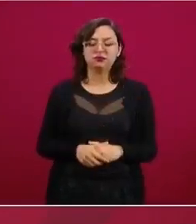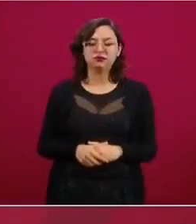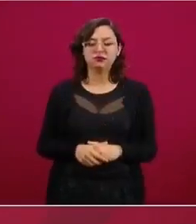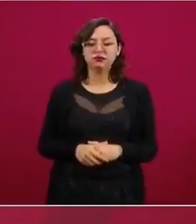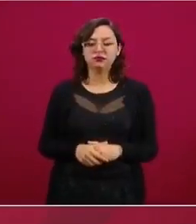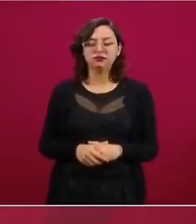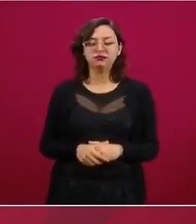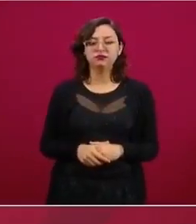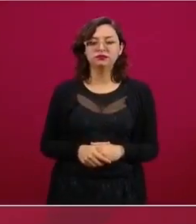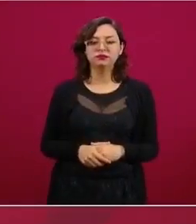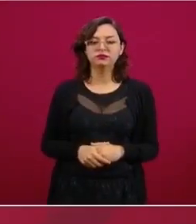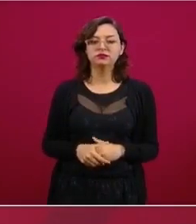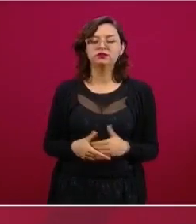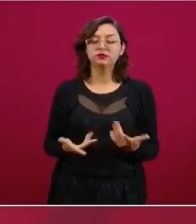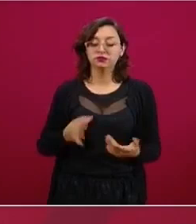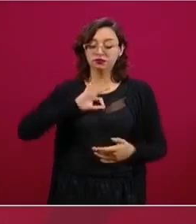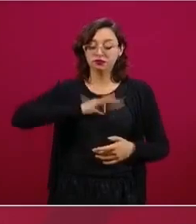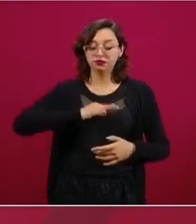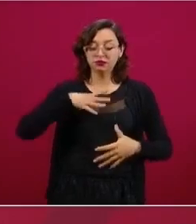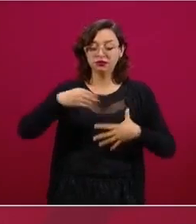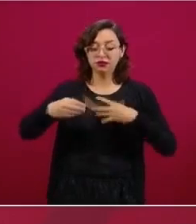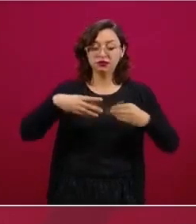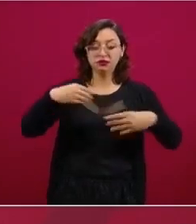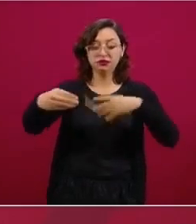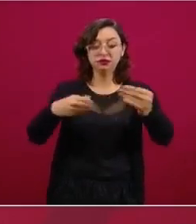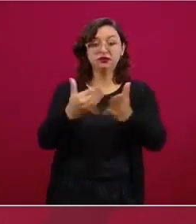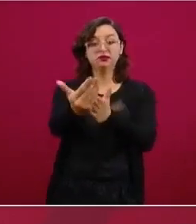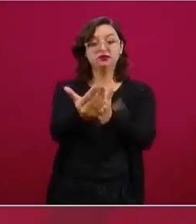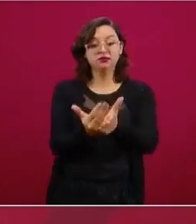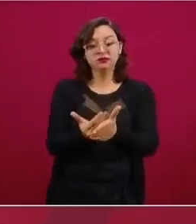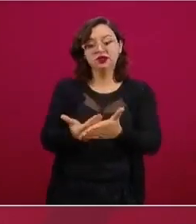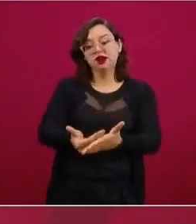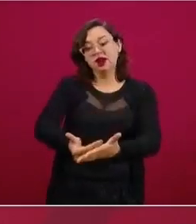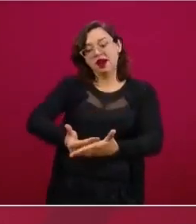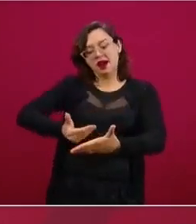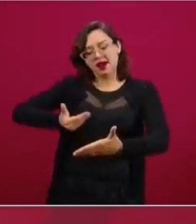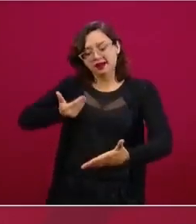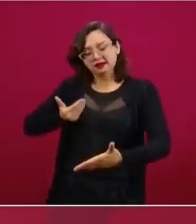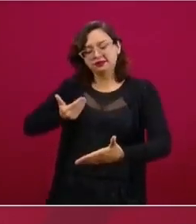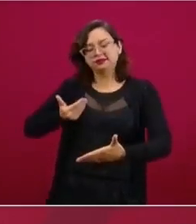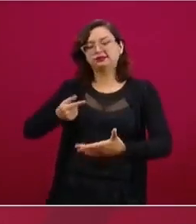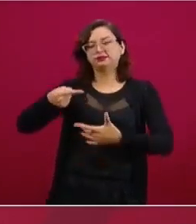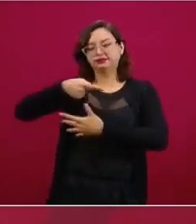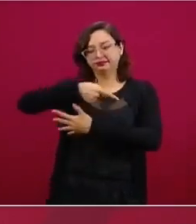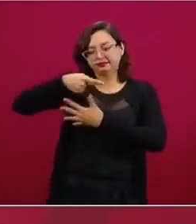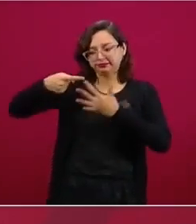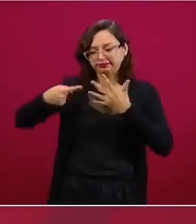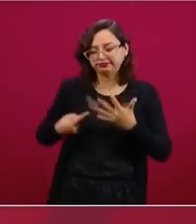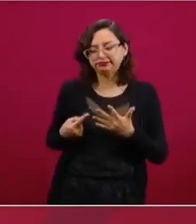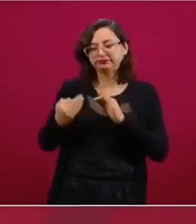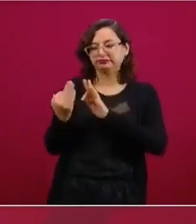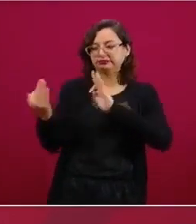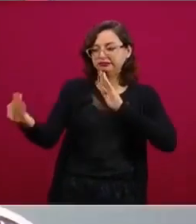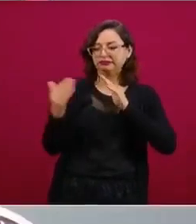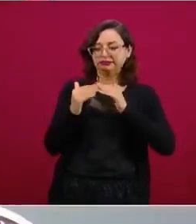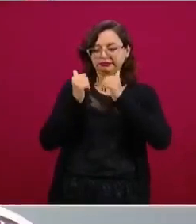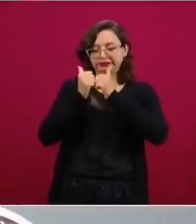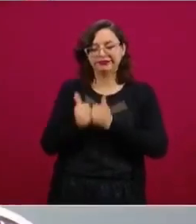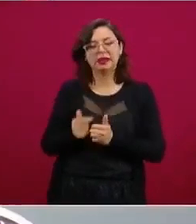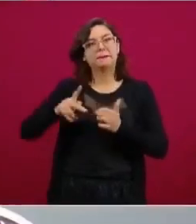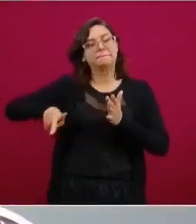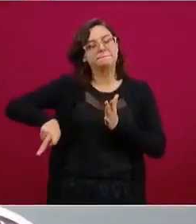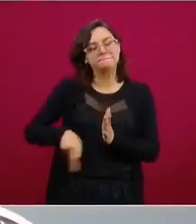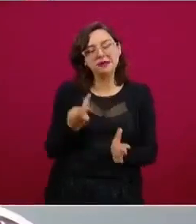propósito de las medidas de mitigación, esto lo hemos dicho varias veces, desde antes del primer caso en México,